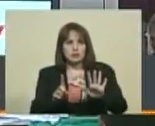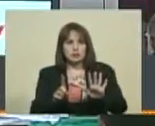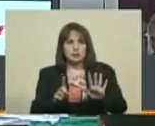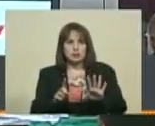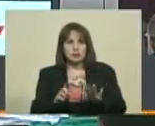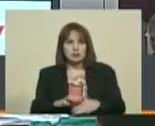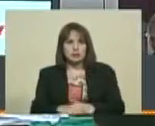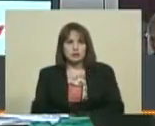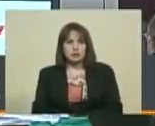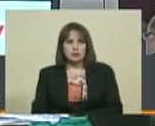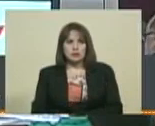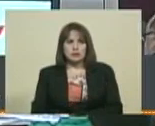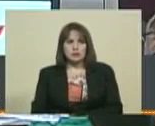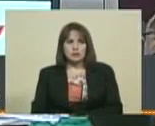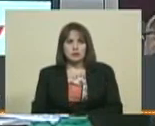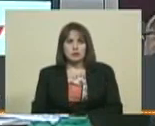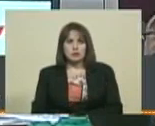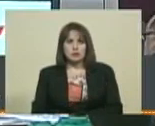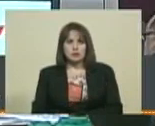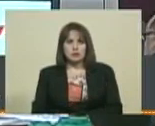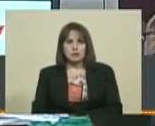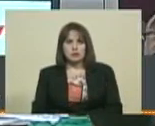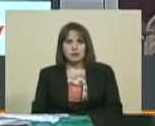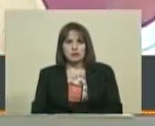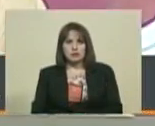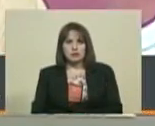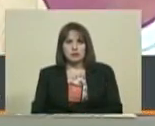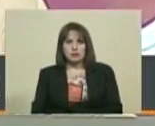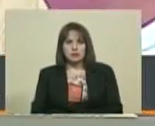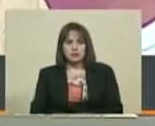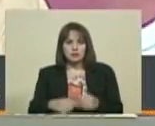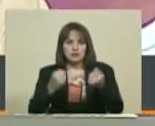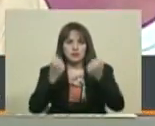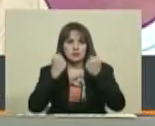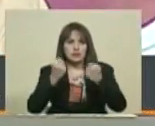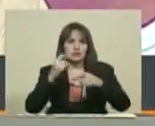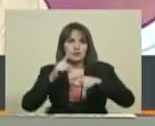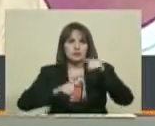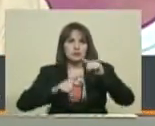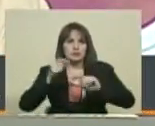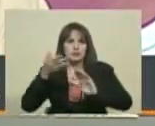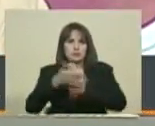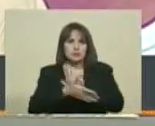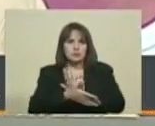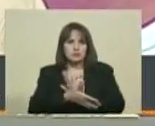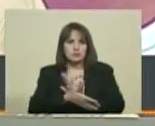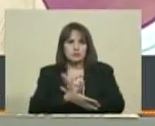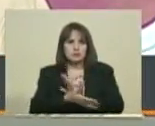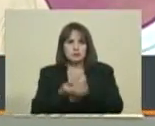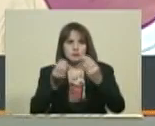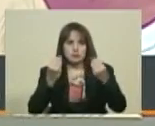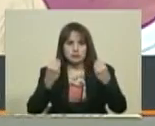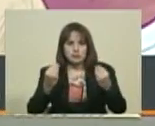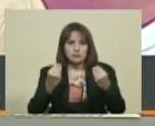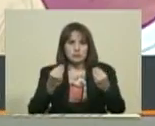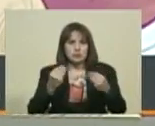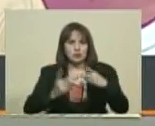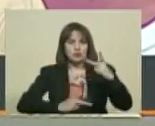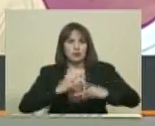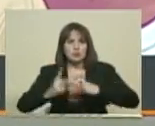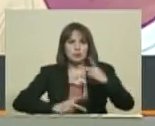y el año 2017 comenzó un lento pero sostenido